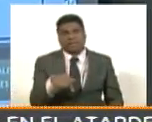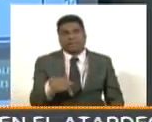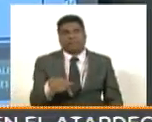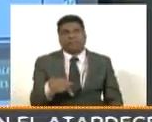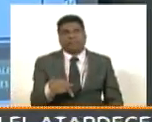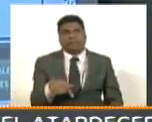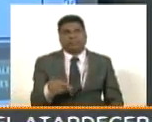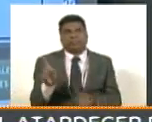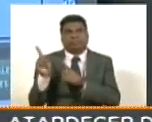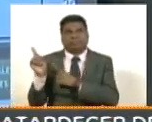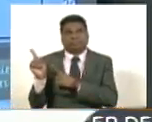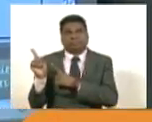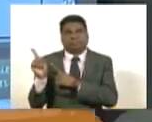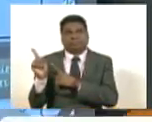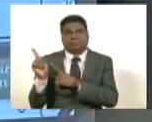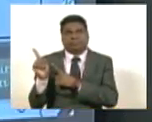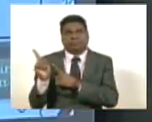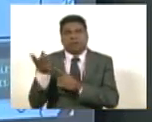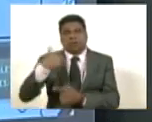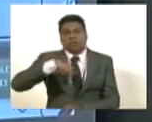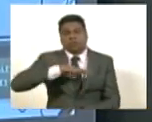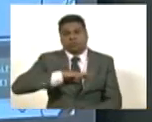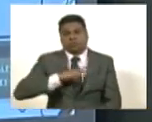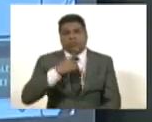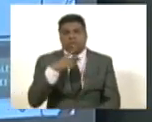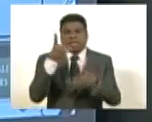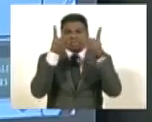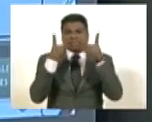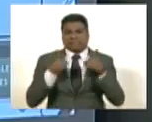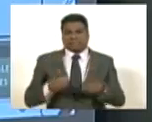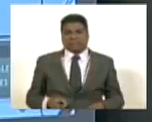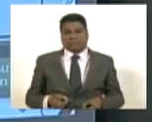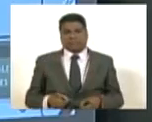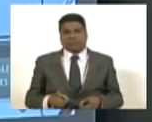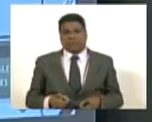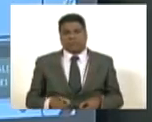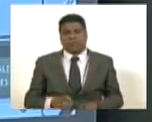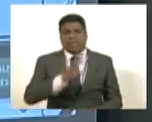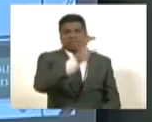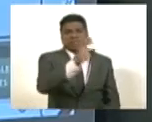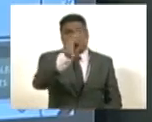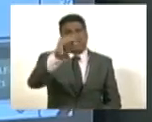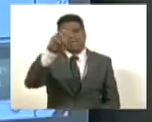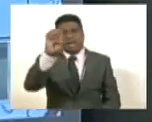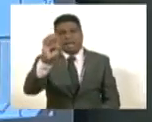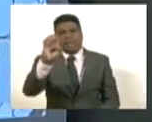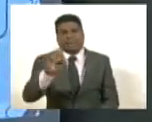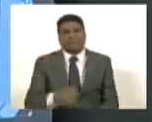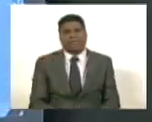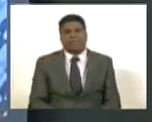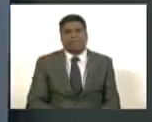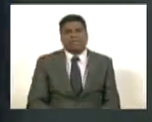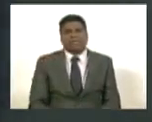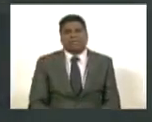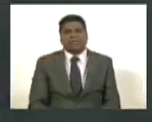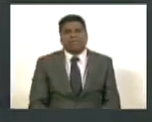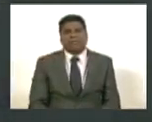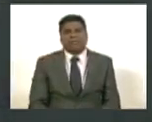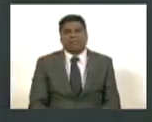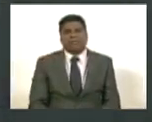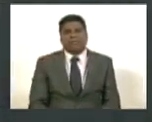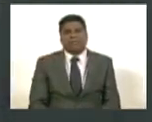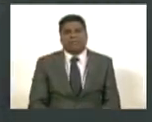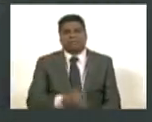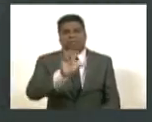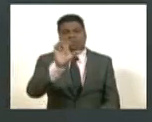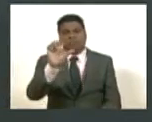que hemos tomado una decisión en el Consejo Nacional Electoral y a los efectos de lo que